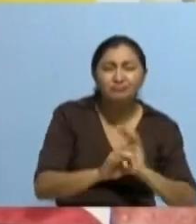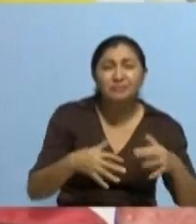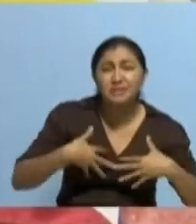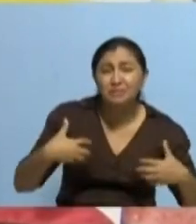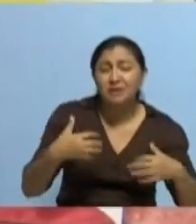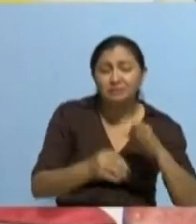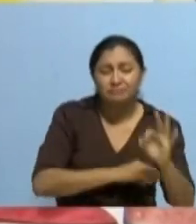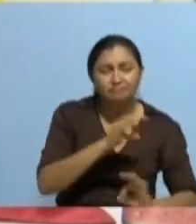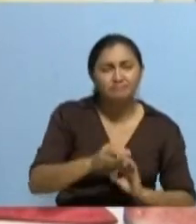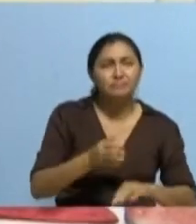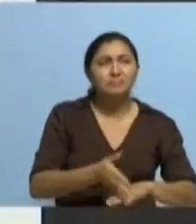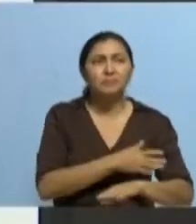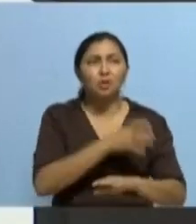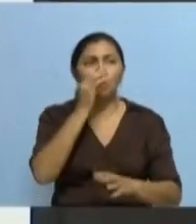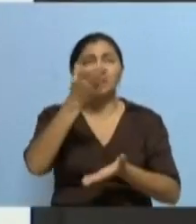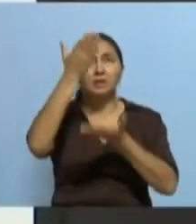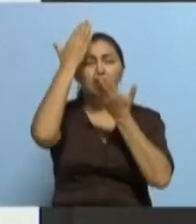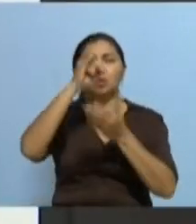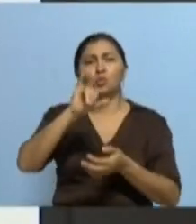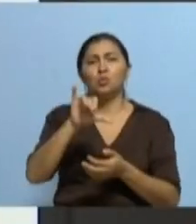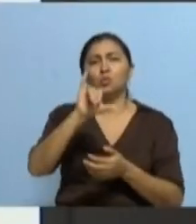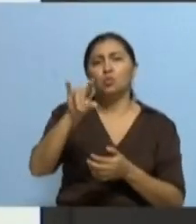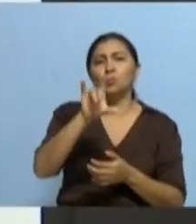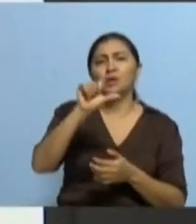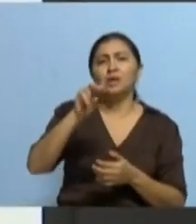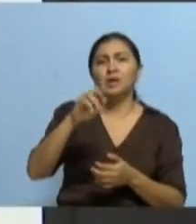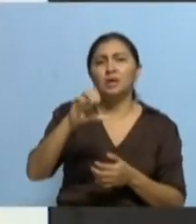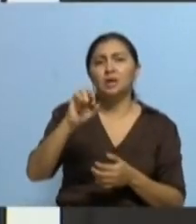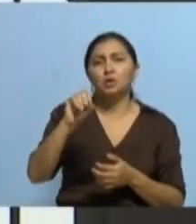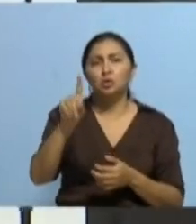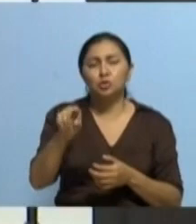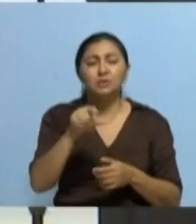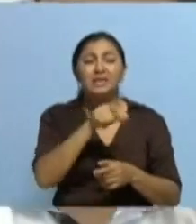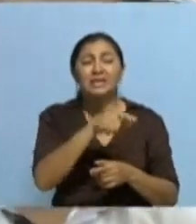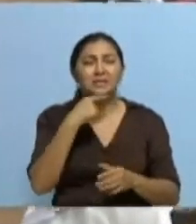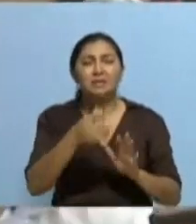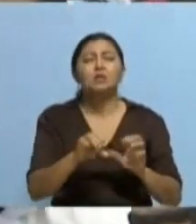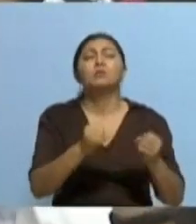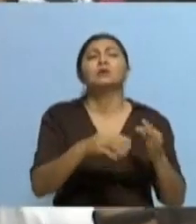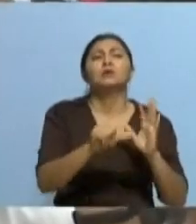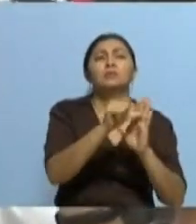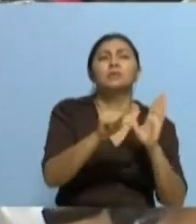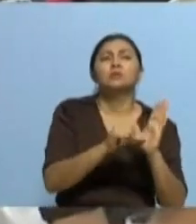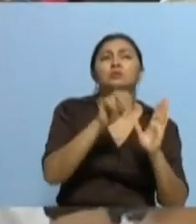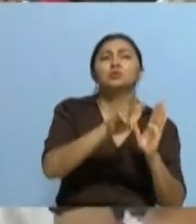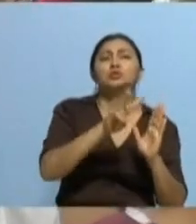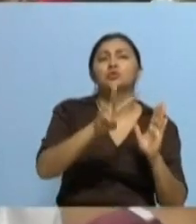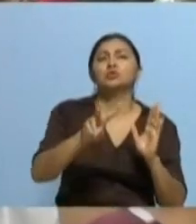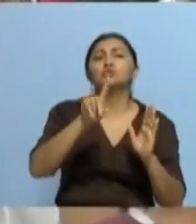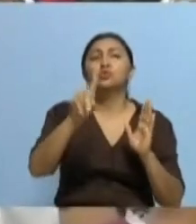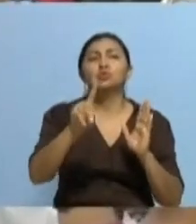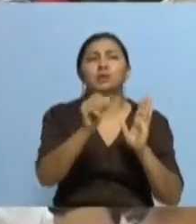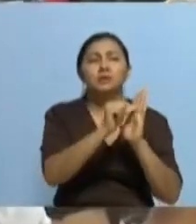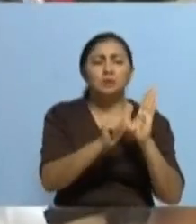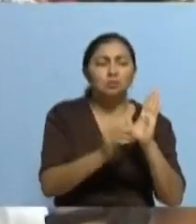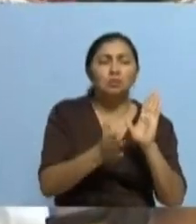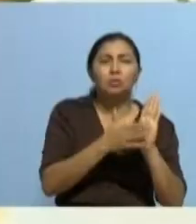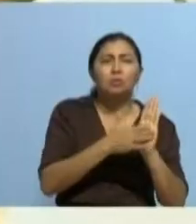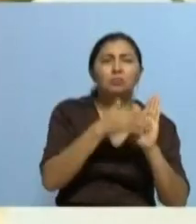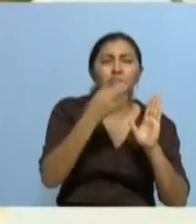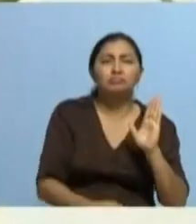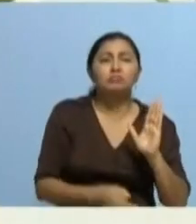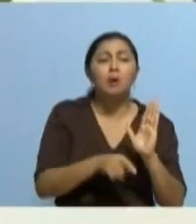impulsado por el representante a la Cámara Juan Carlos Lozada, contempla 221 artículos con medidas que regulan todas